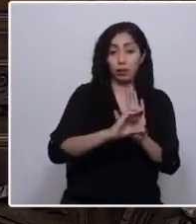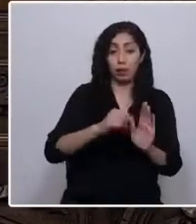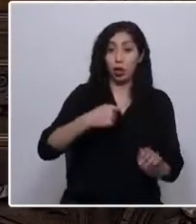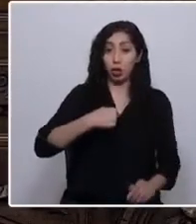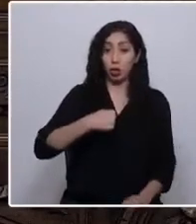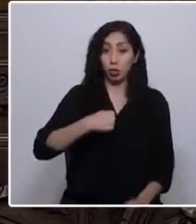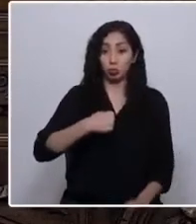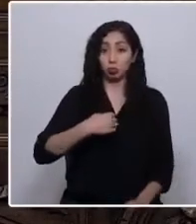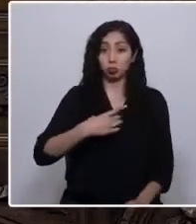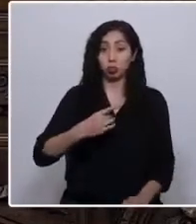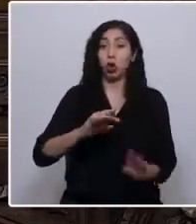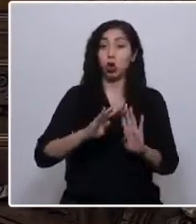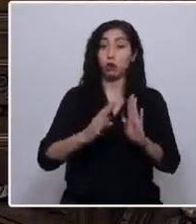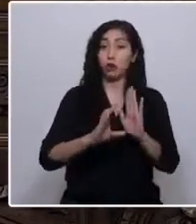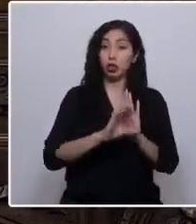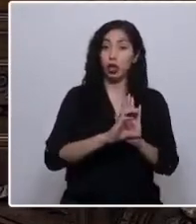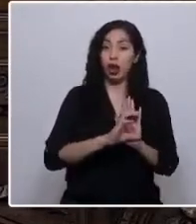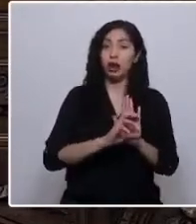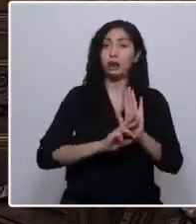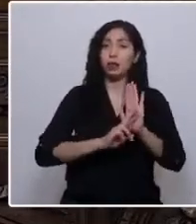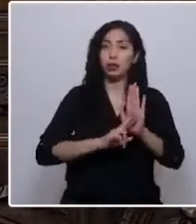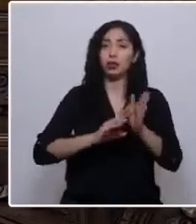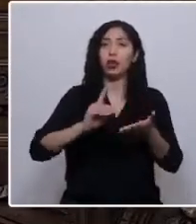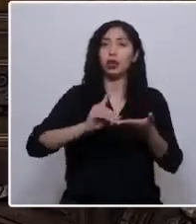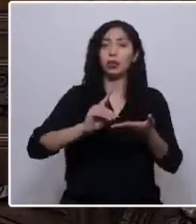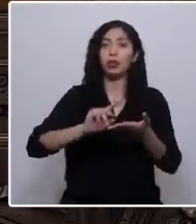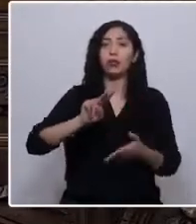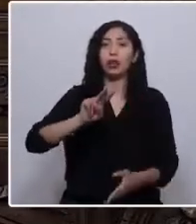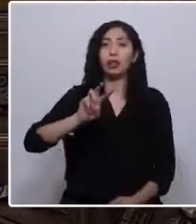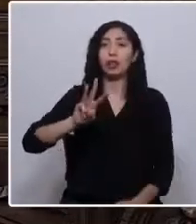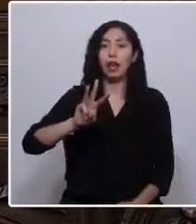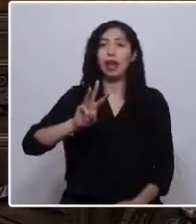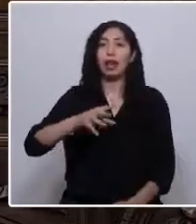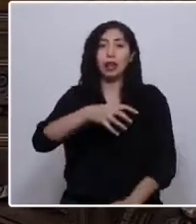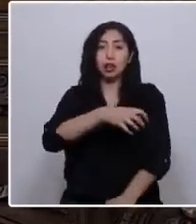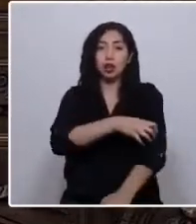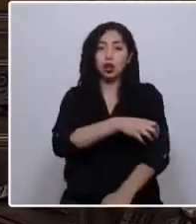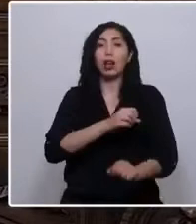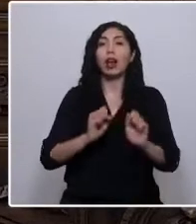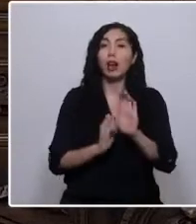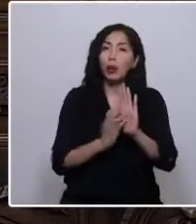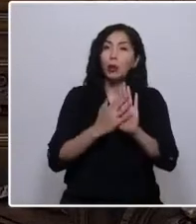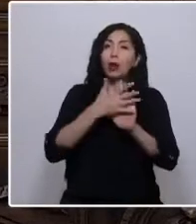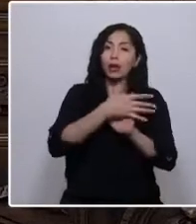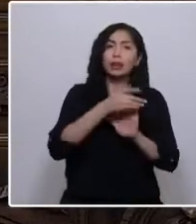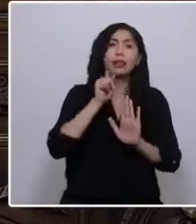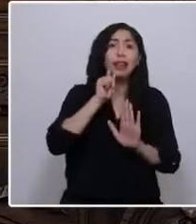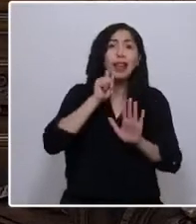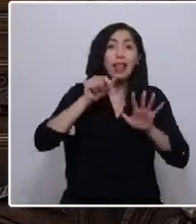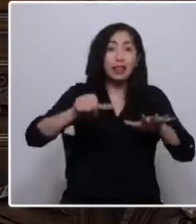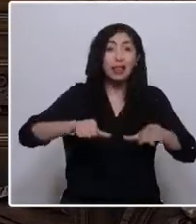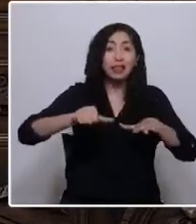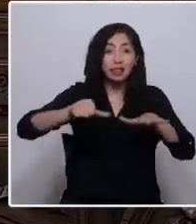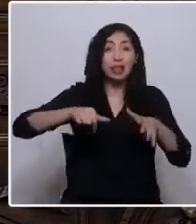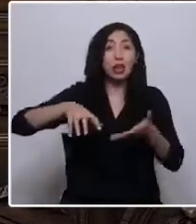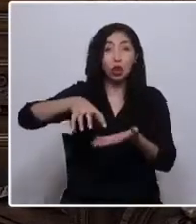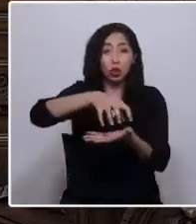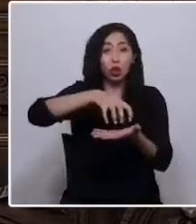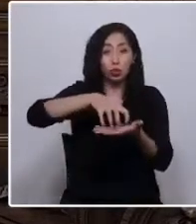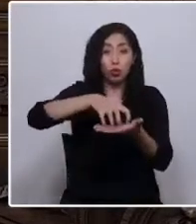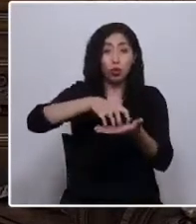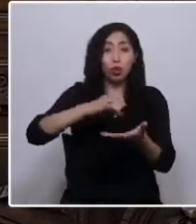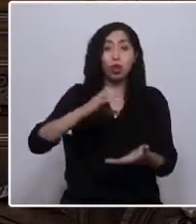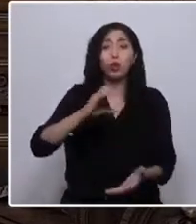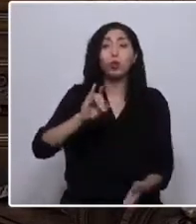convencional por el Distrito 23 de la región de la Araucanía, que comprende 16 comunas, desde